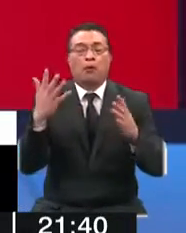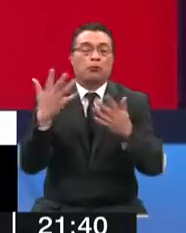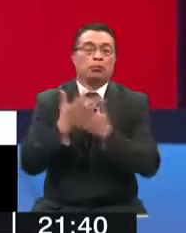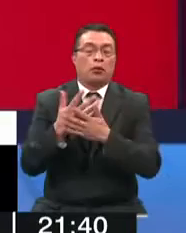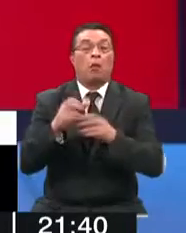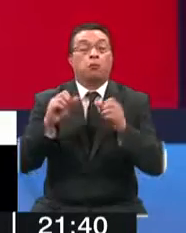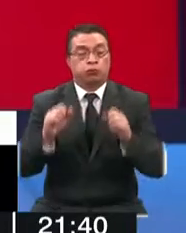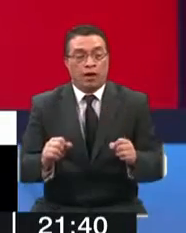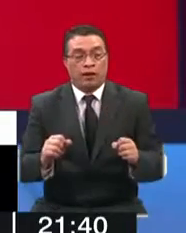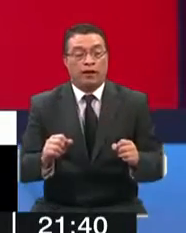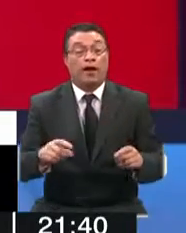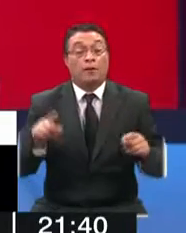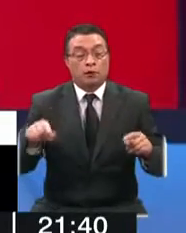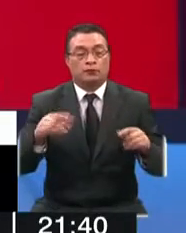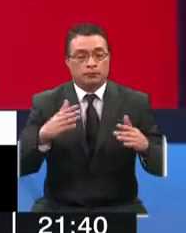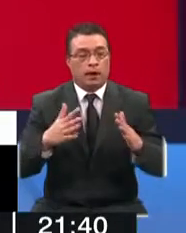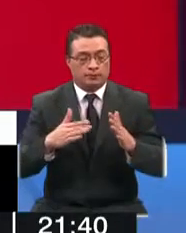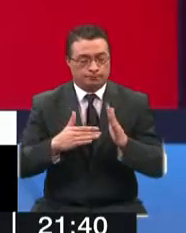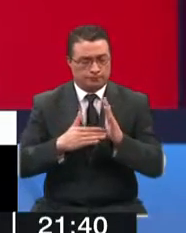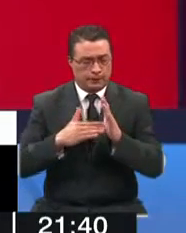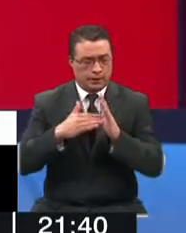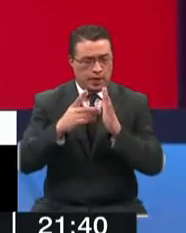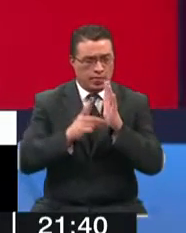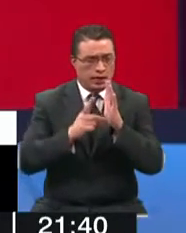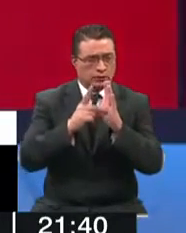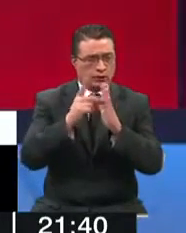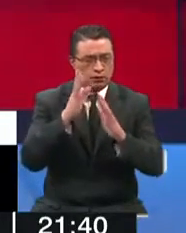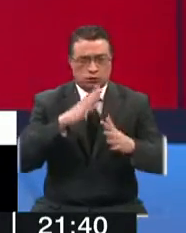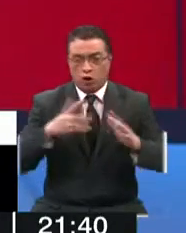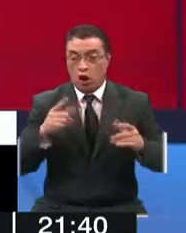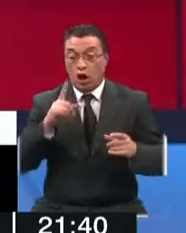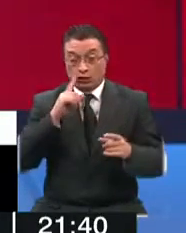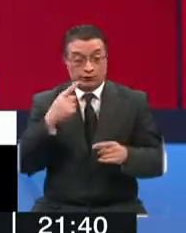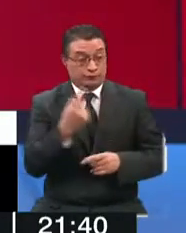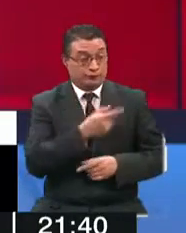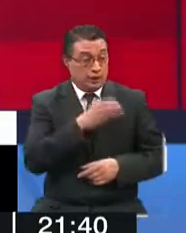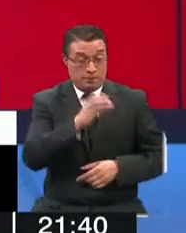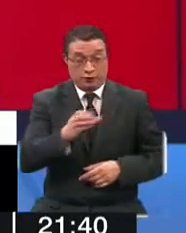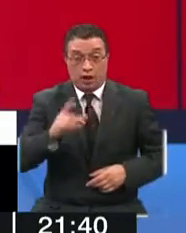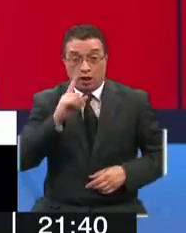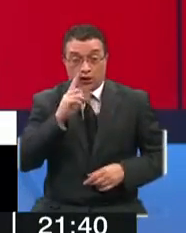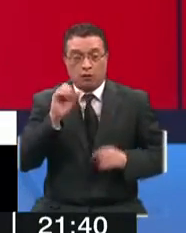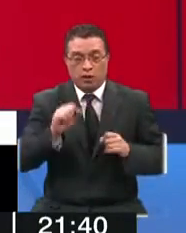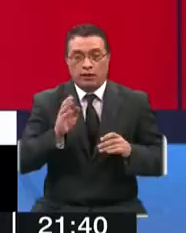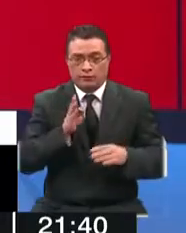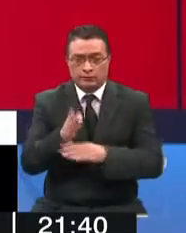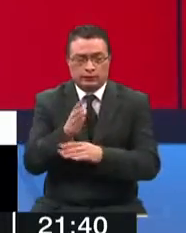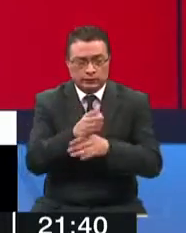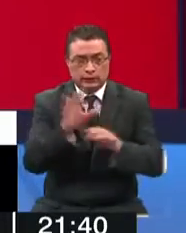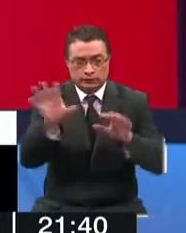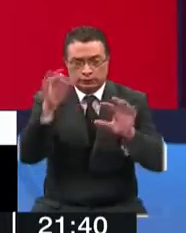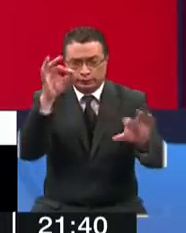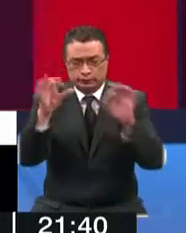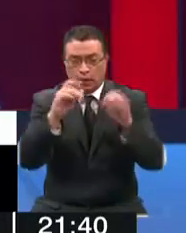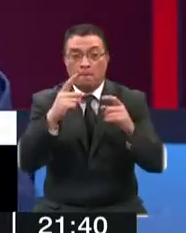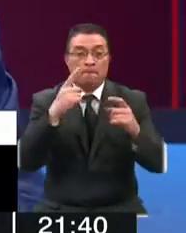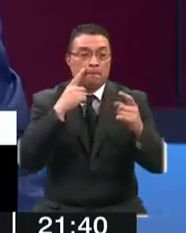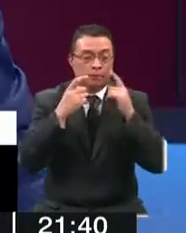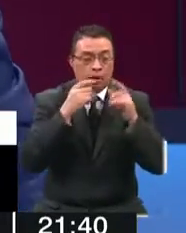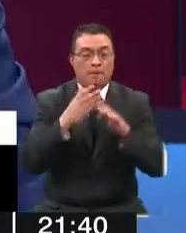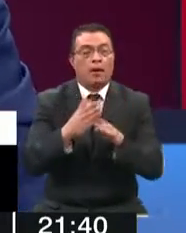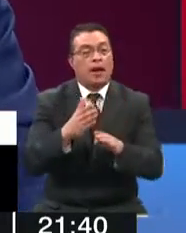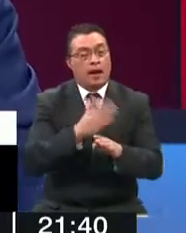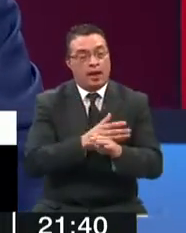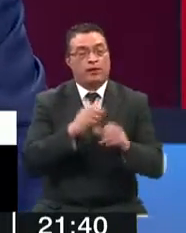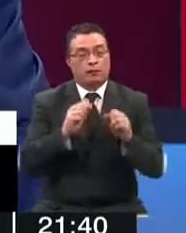justamente hemos desarrollado esa estrategia para maximizar los recursos que tenemos a efectos de poder descubrir situaciones o situaciones de riesgo que puedan afectar